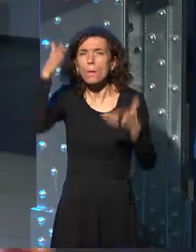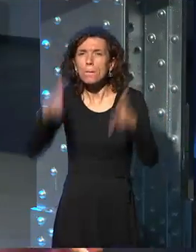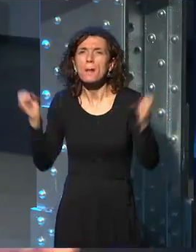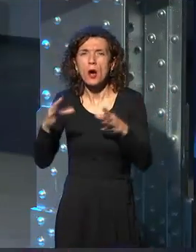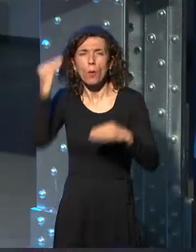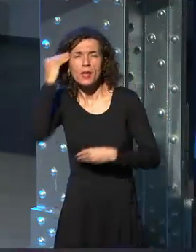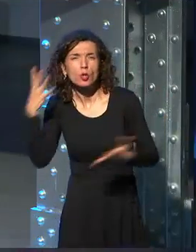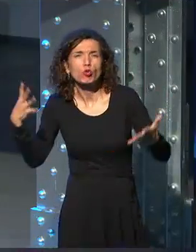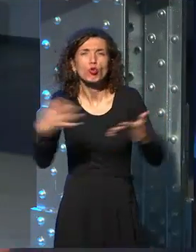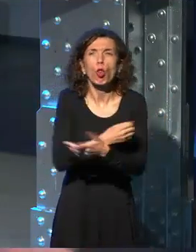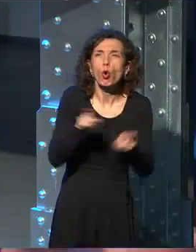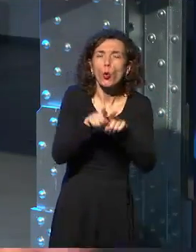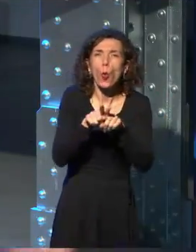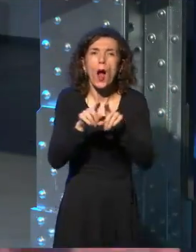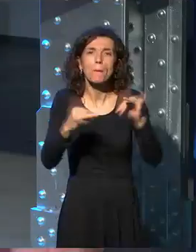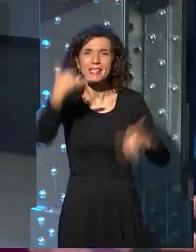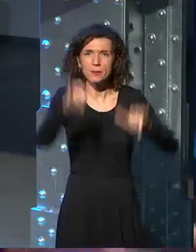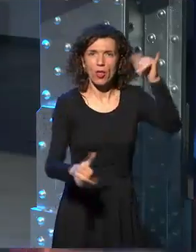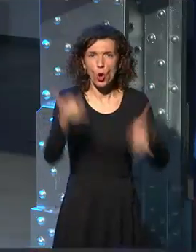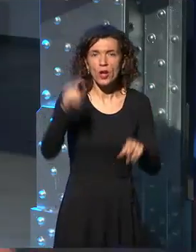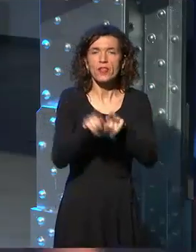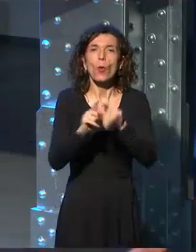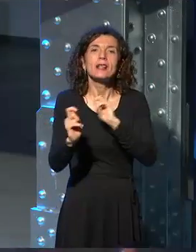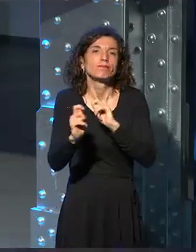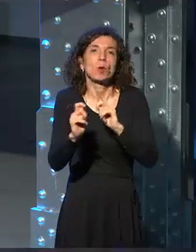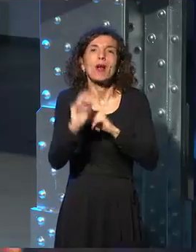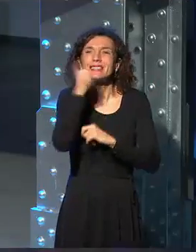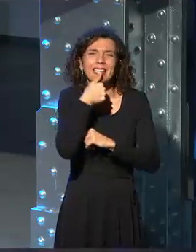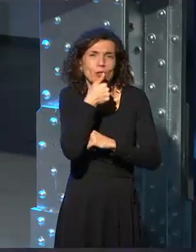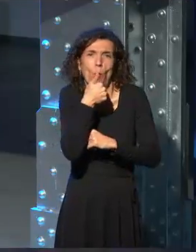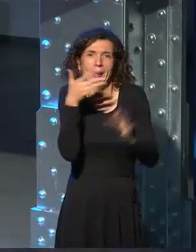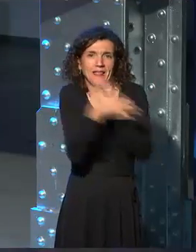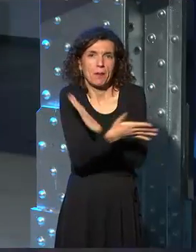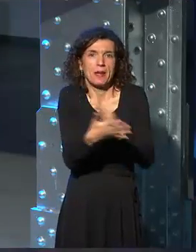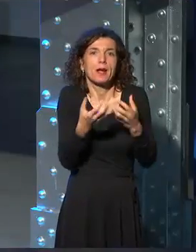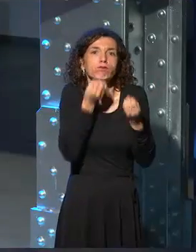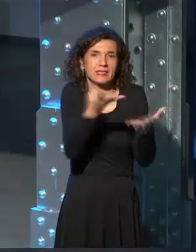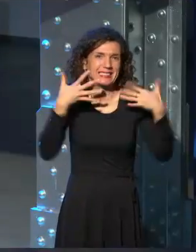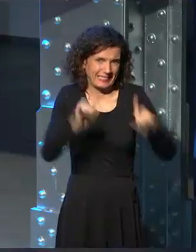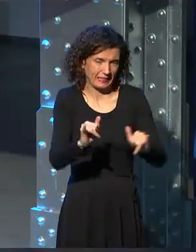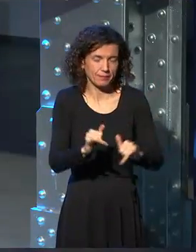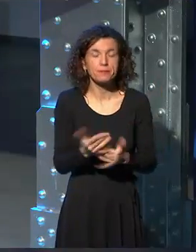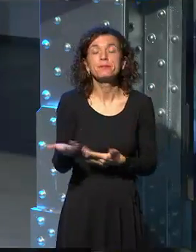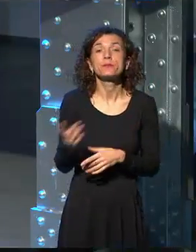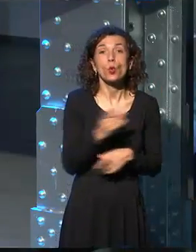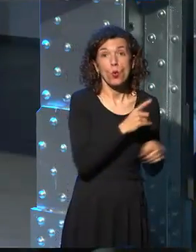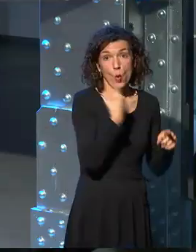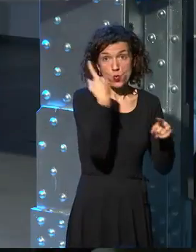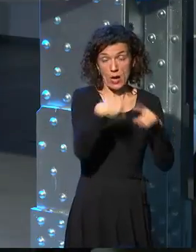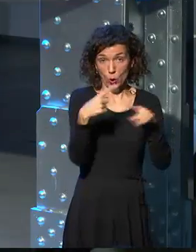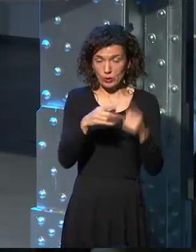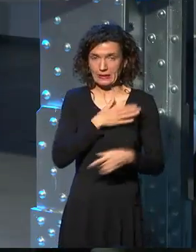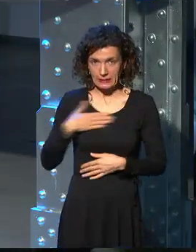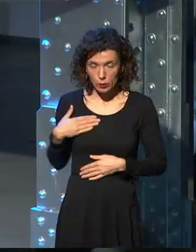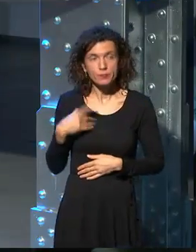todos los prestidigitadores deban llevarse el secreto a la tumba, pero eso es realmente la excepción. Yo hay una cosa que me